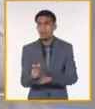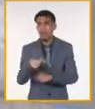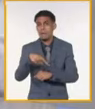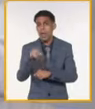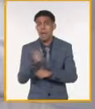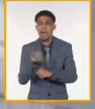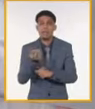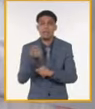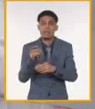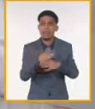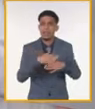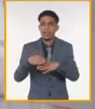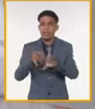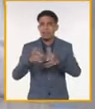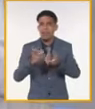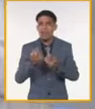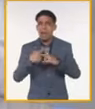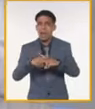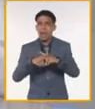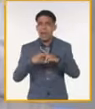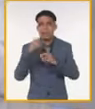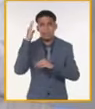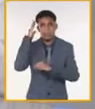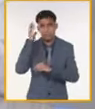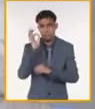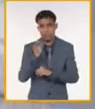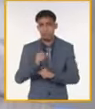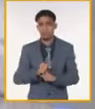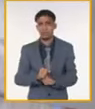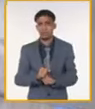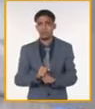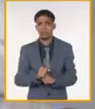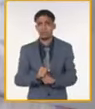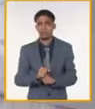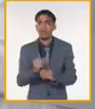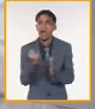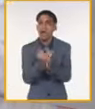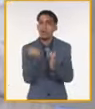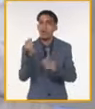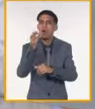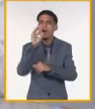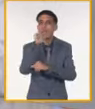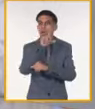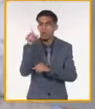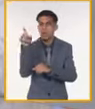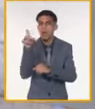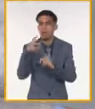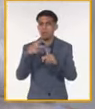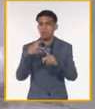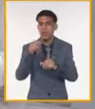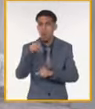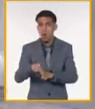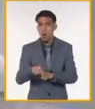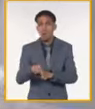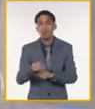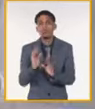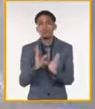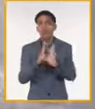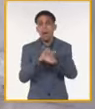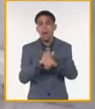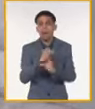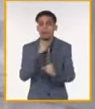a teñirse o o arreglarse un poco se le aprobó una cafetería como objeto secundario y ahora no hay peluquero no hay